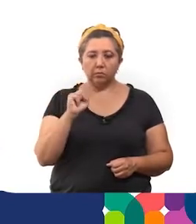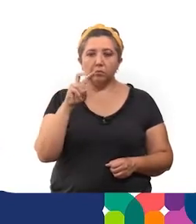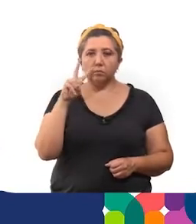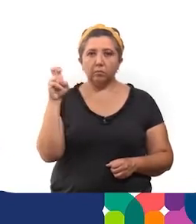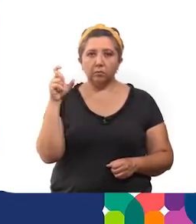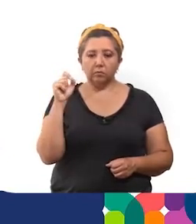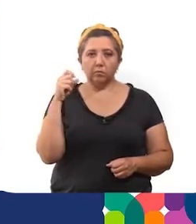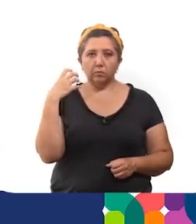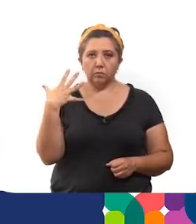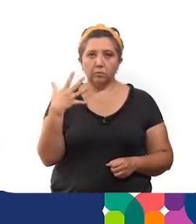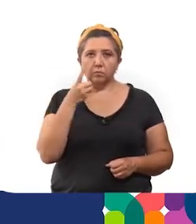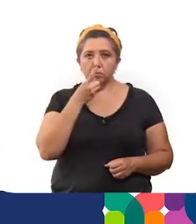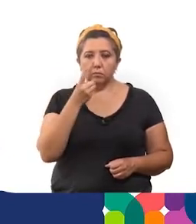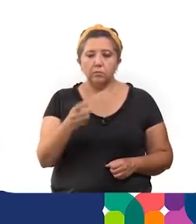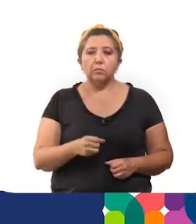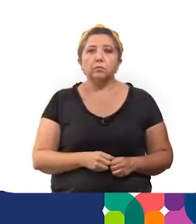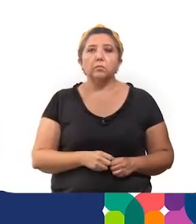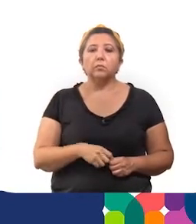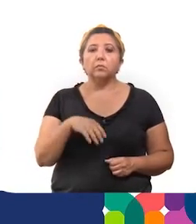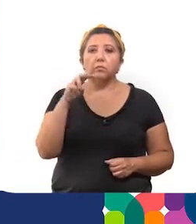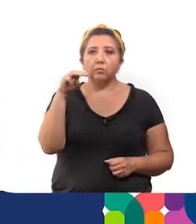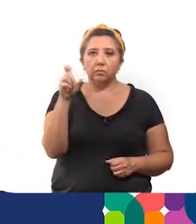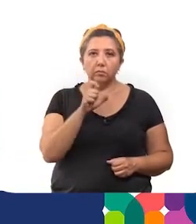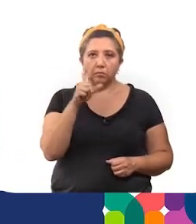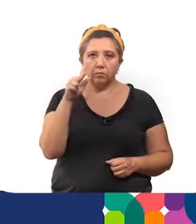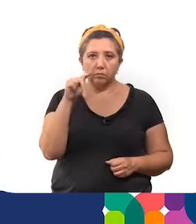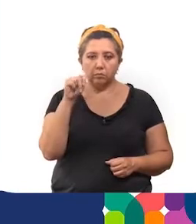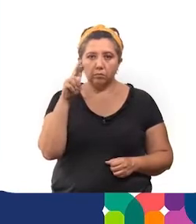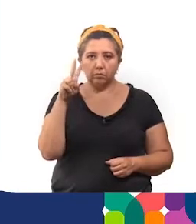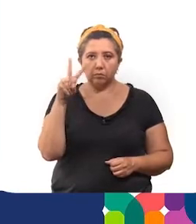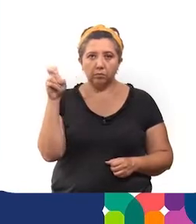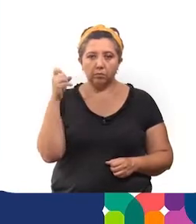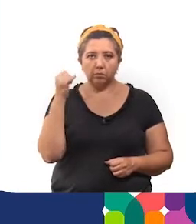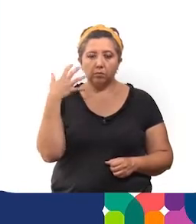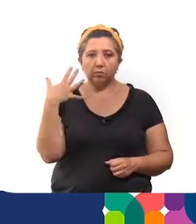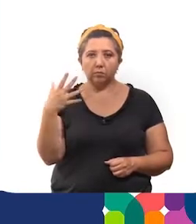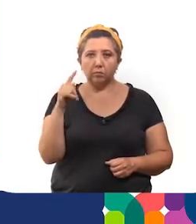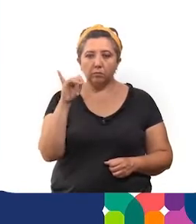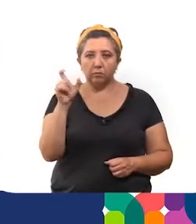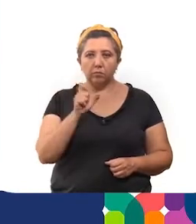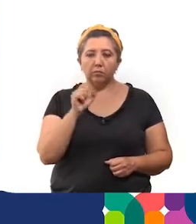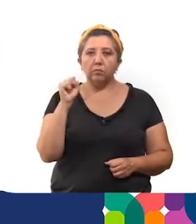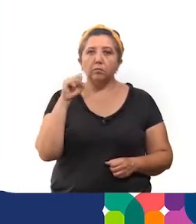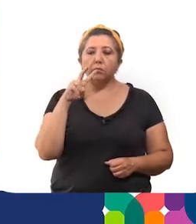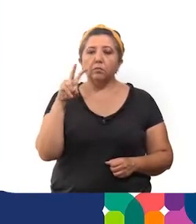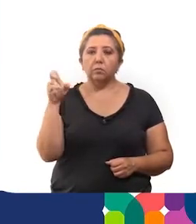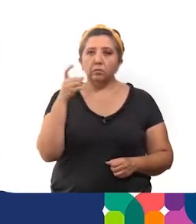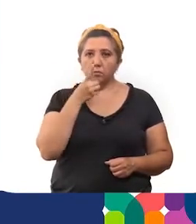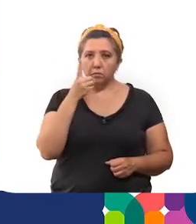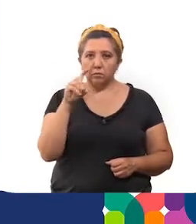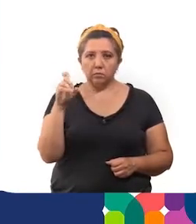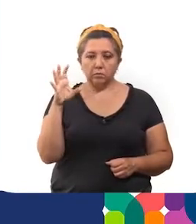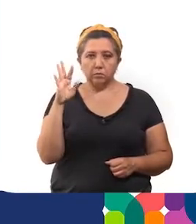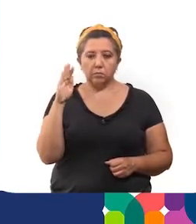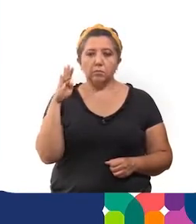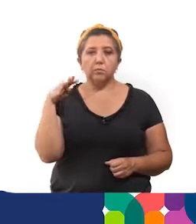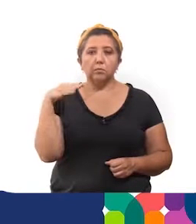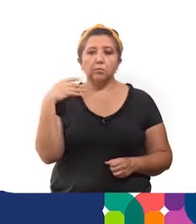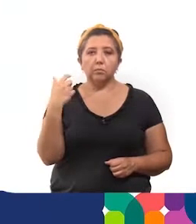225, Oxcuscap 217, Maxcanú 205, Tixcocop 201, Concal